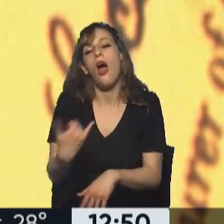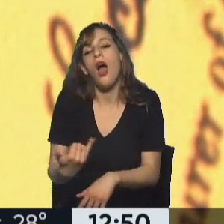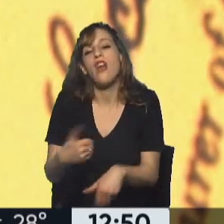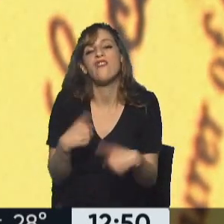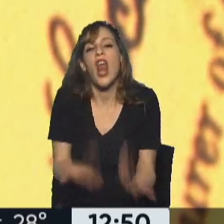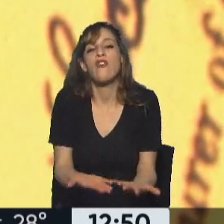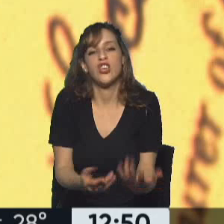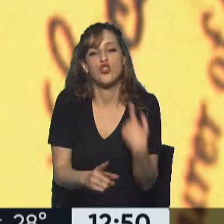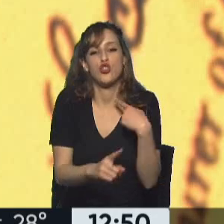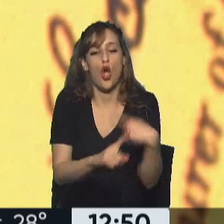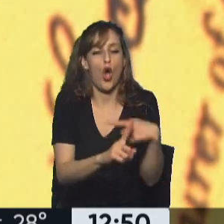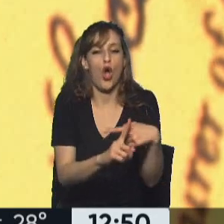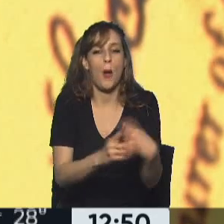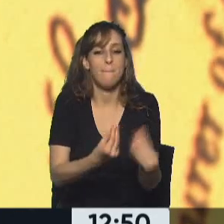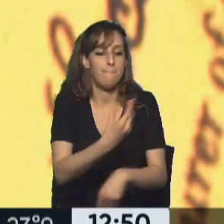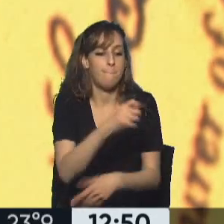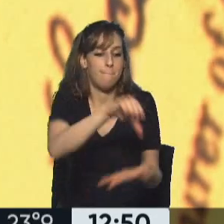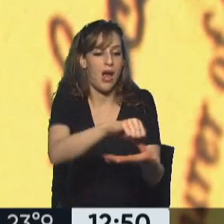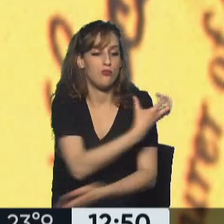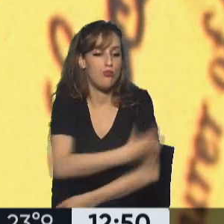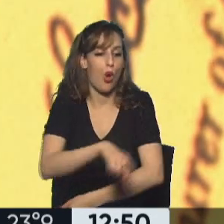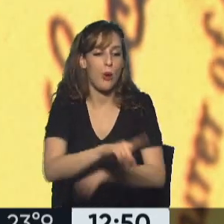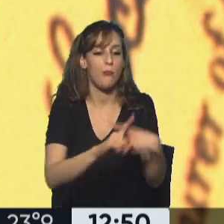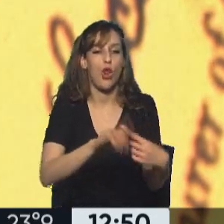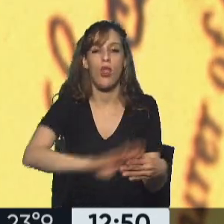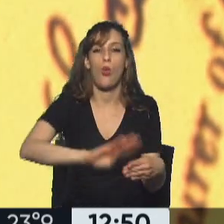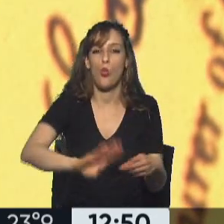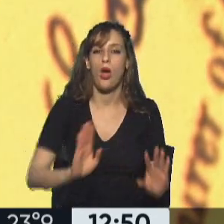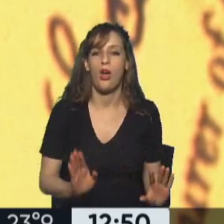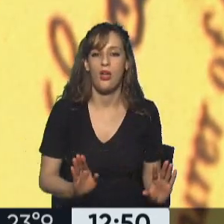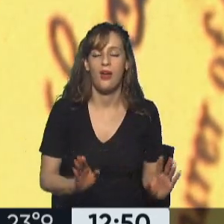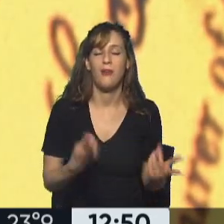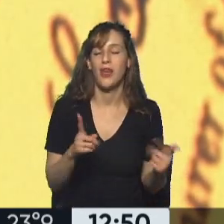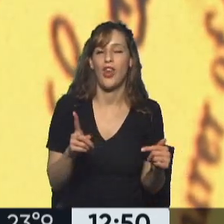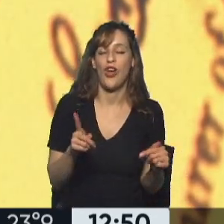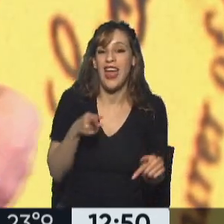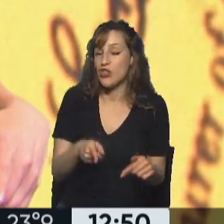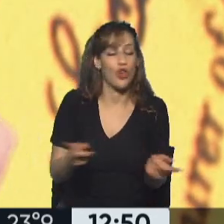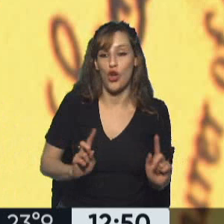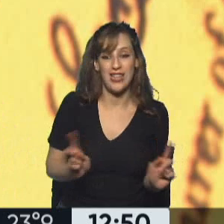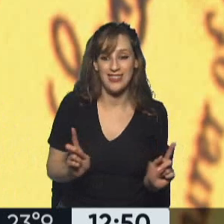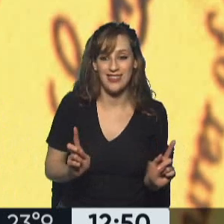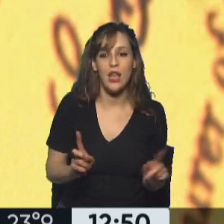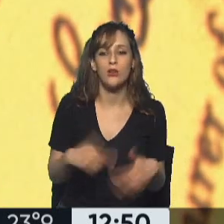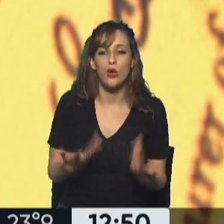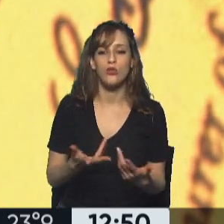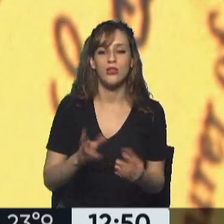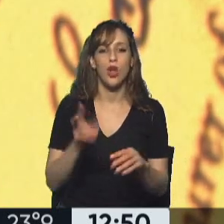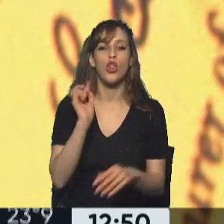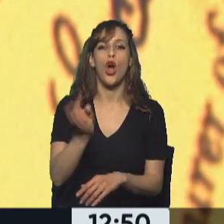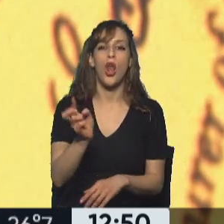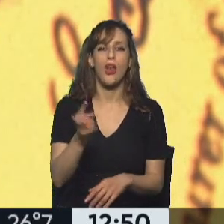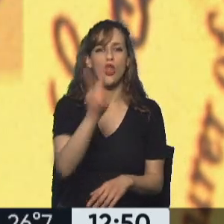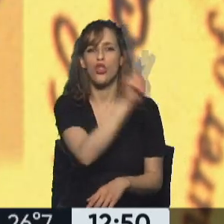pobres para darles a libios en el endeudamiento y eso no pasa por ende el dólar a 200 no tiene mucha explicación